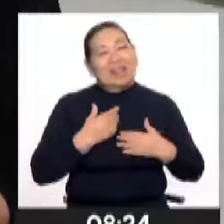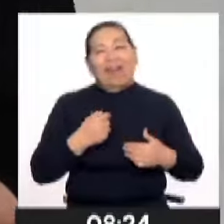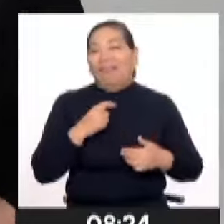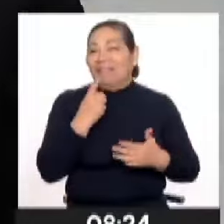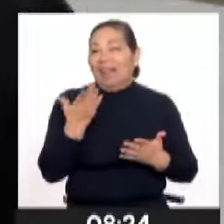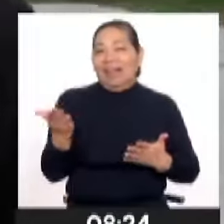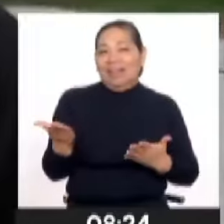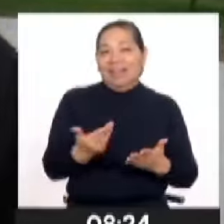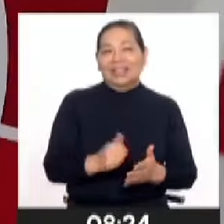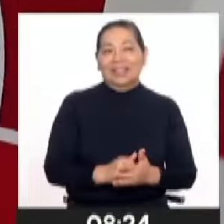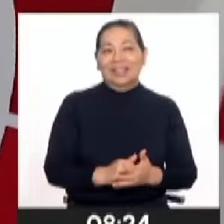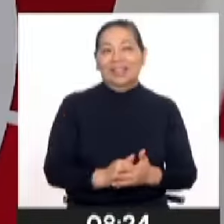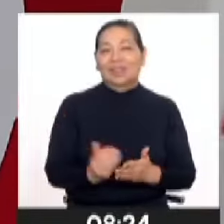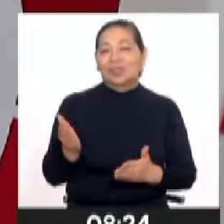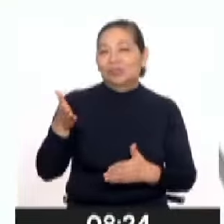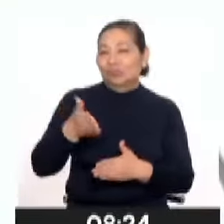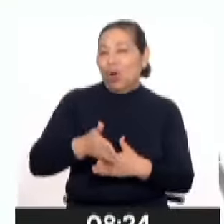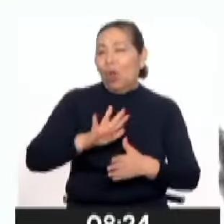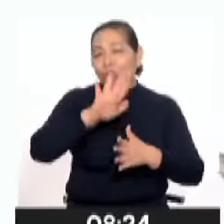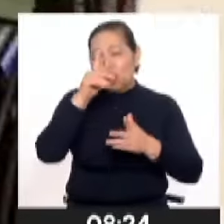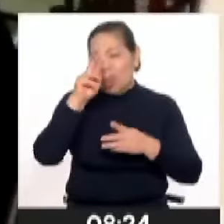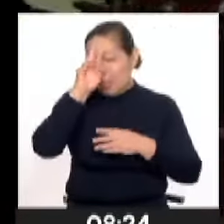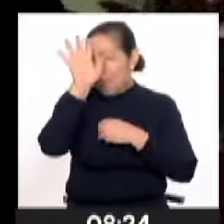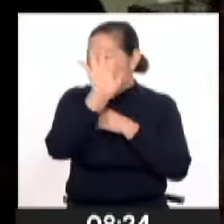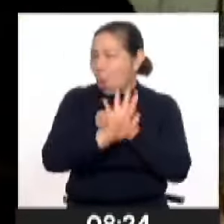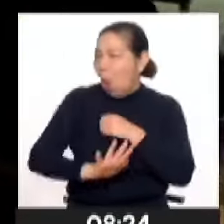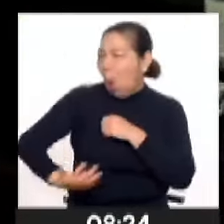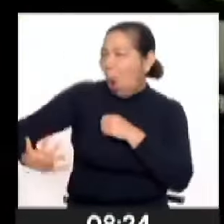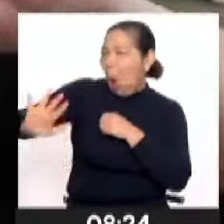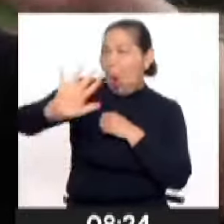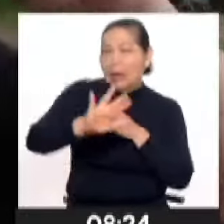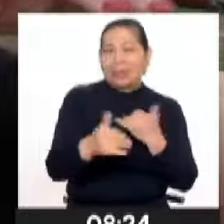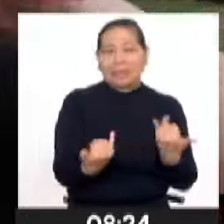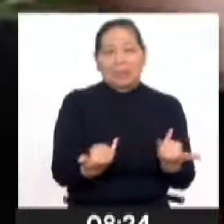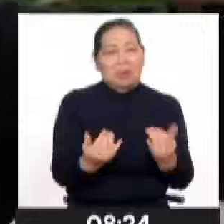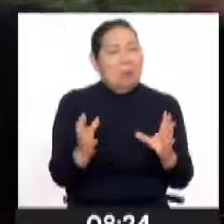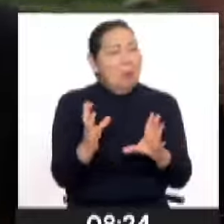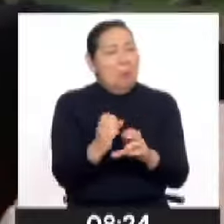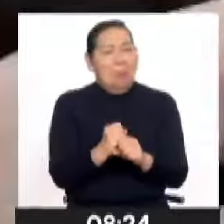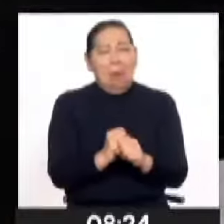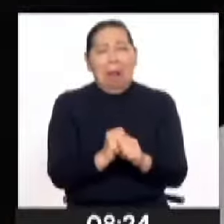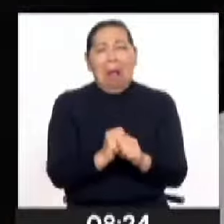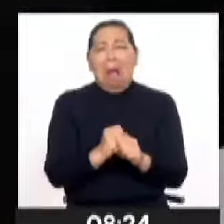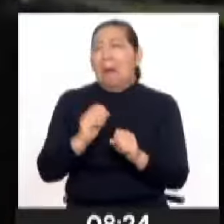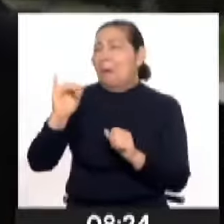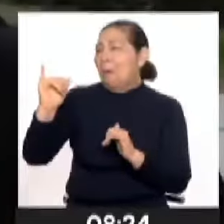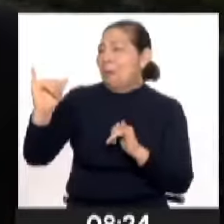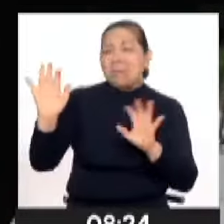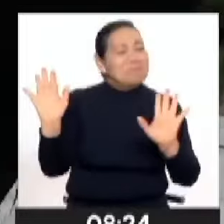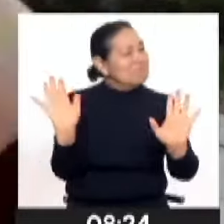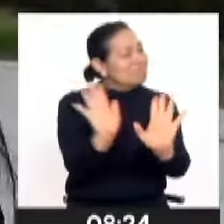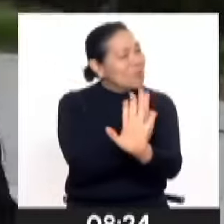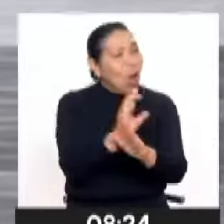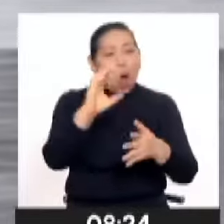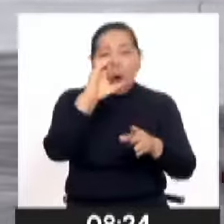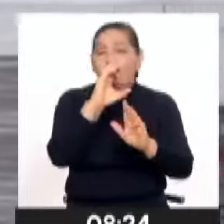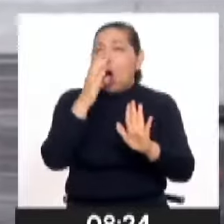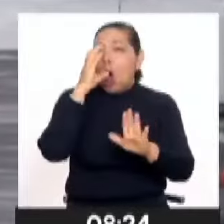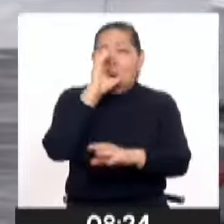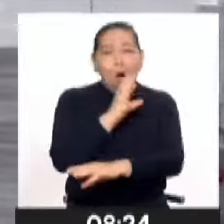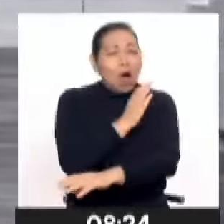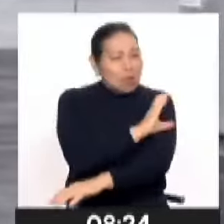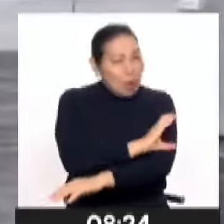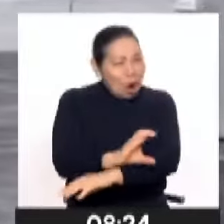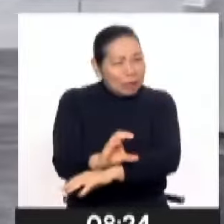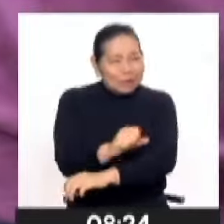Estoy en el canal, ¿sabes qué? Donde llega a nivel nacional. Acá no hay restricción que la antena, acá es costa, sierra,